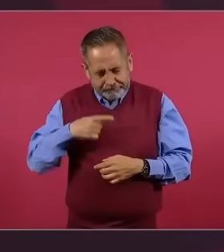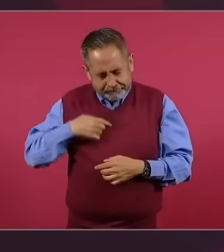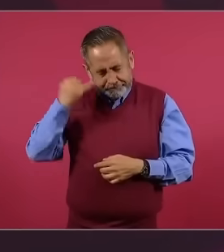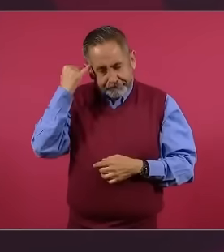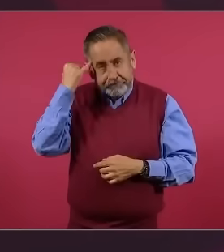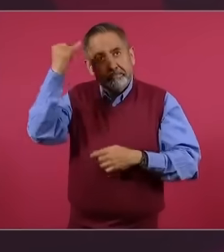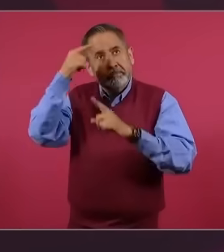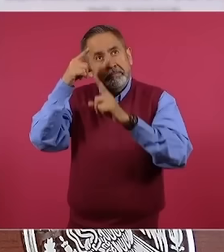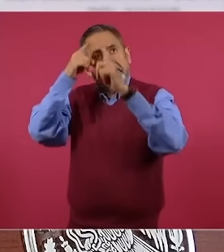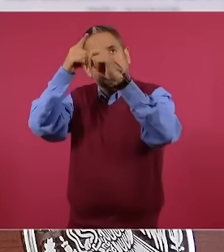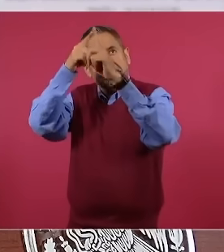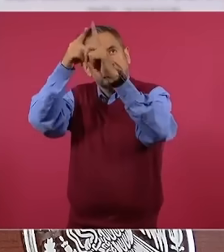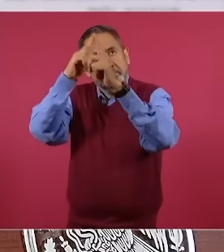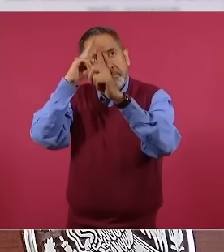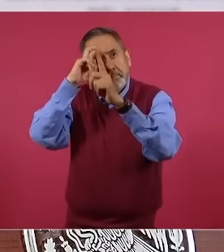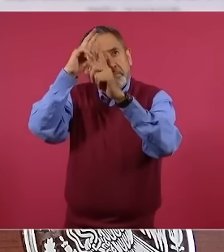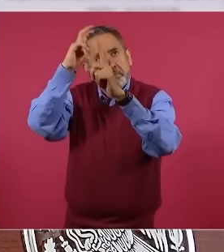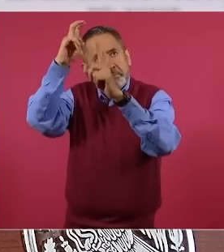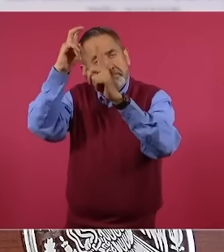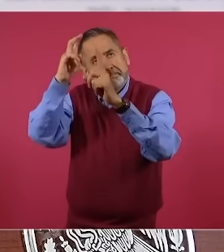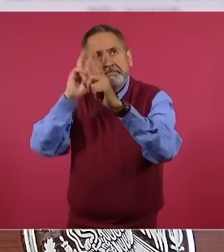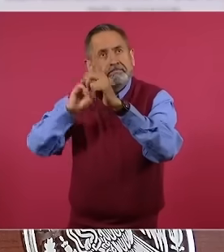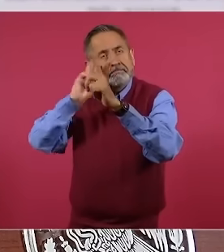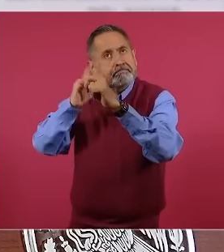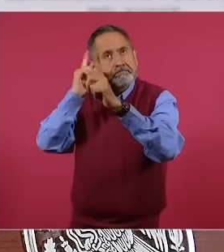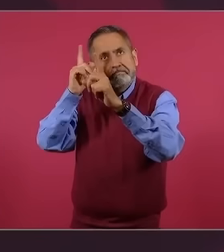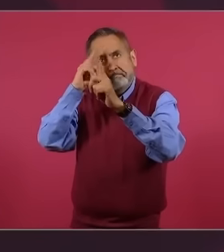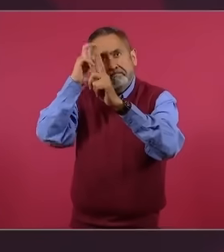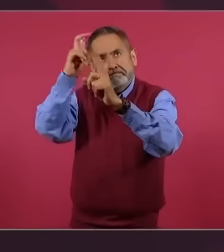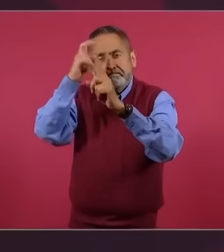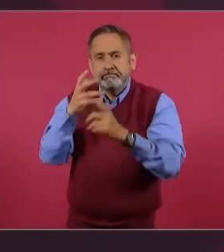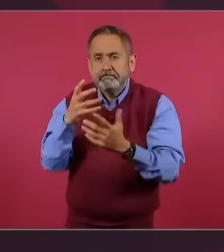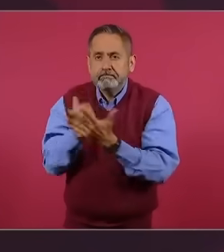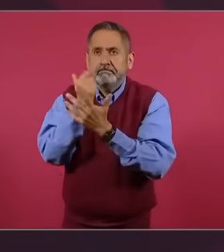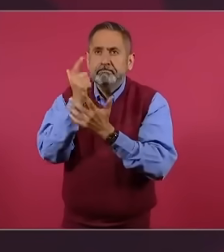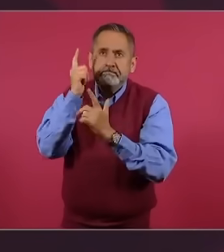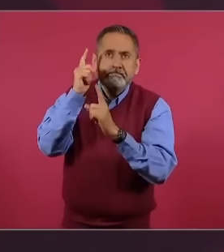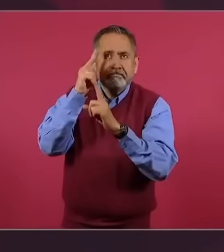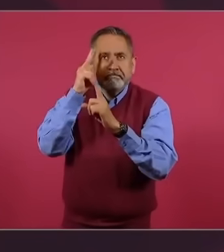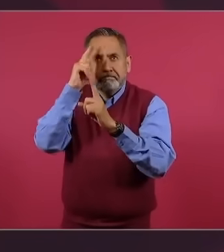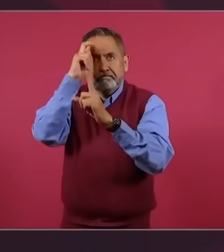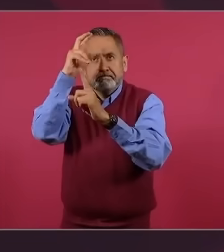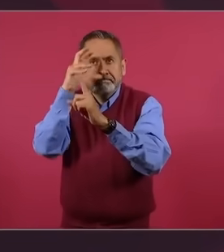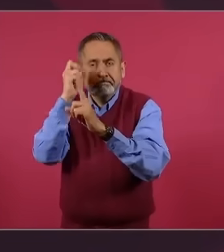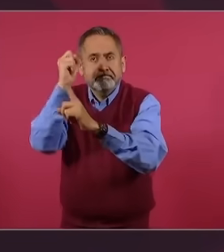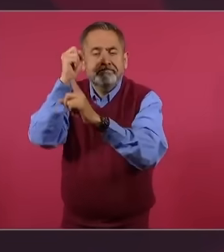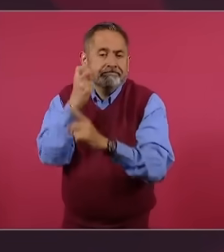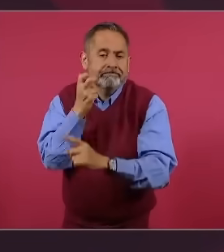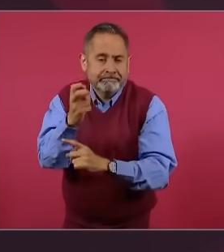de utopías, de la búsqueda de utopías,